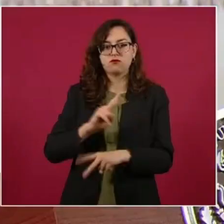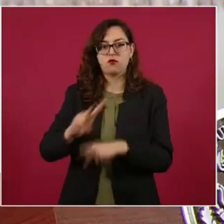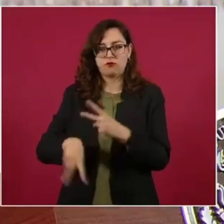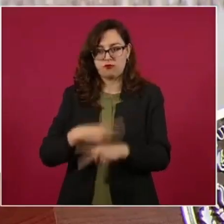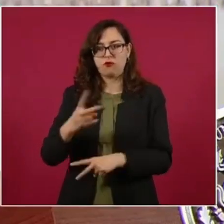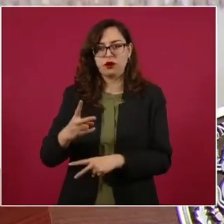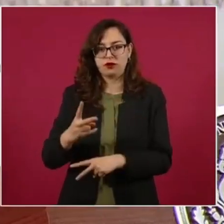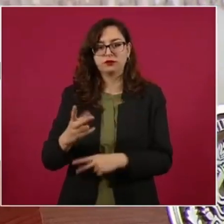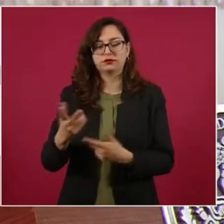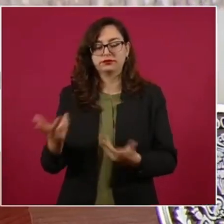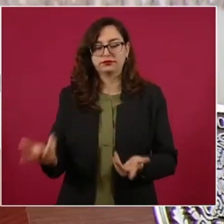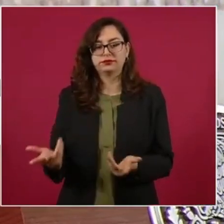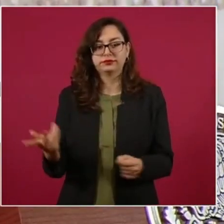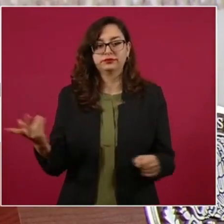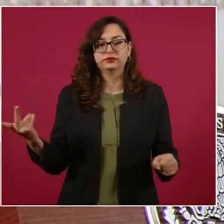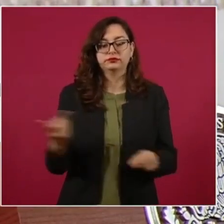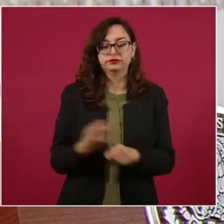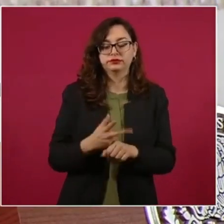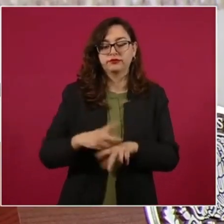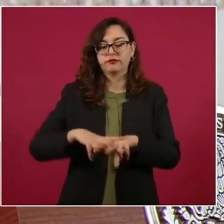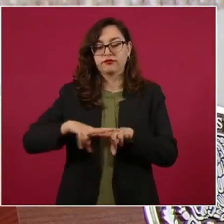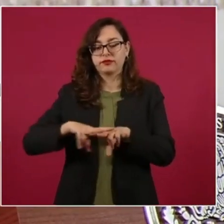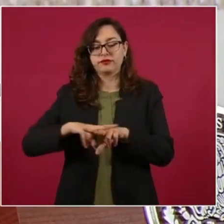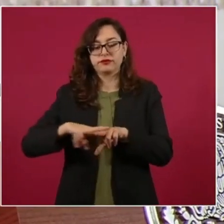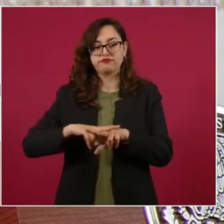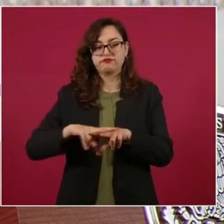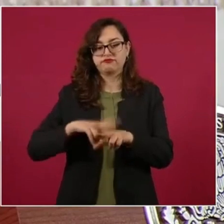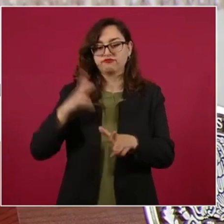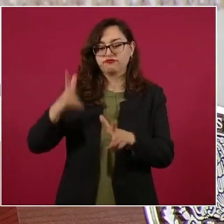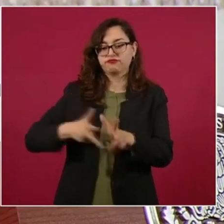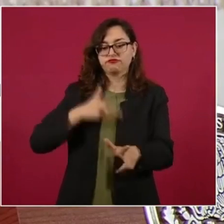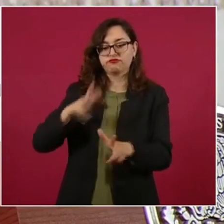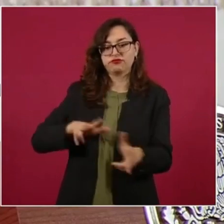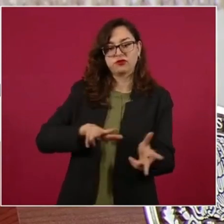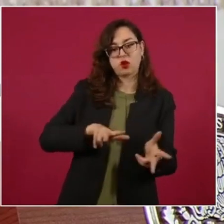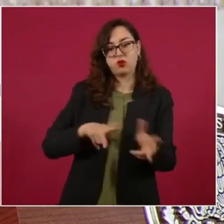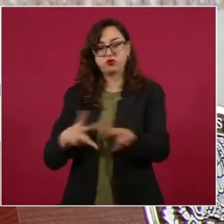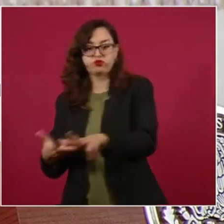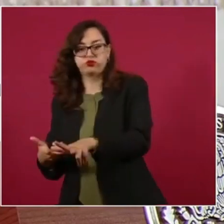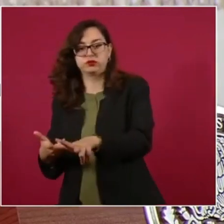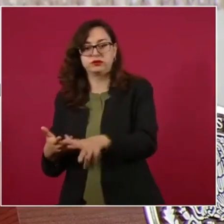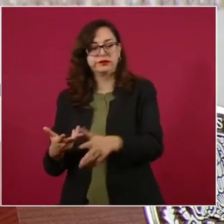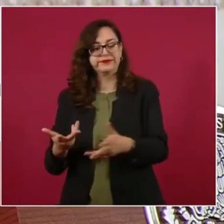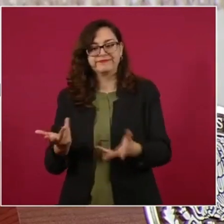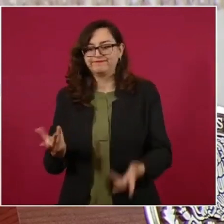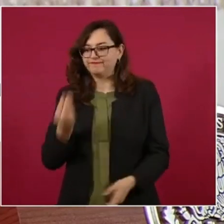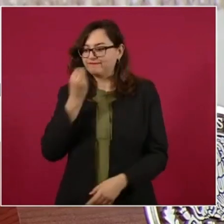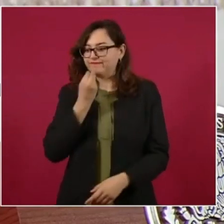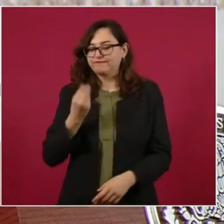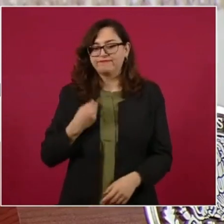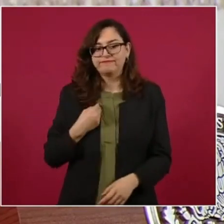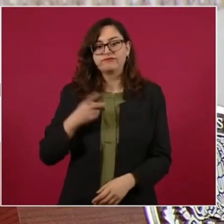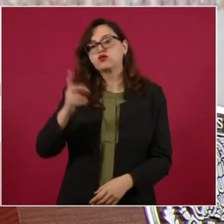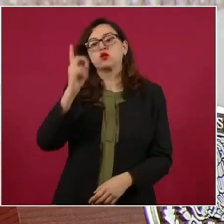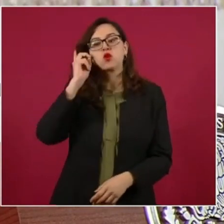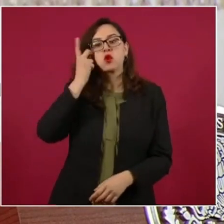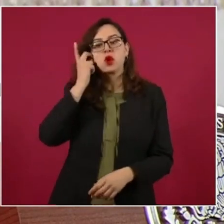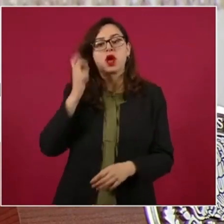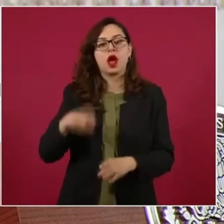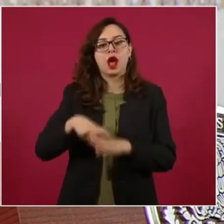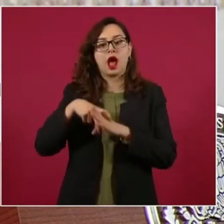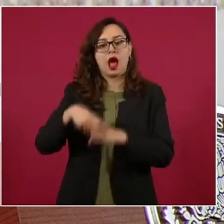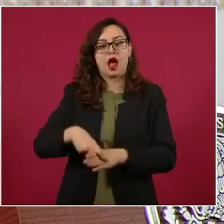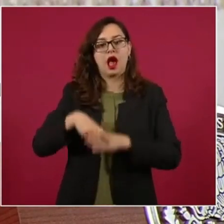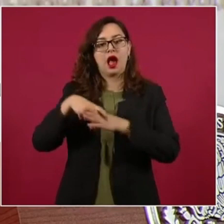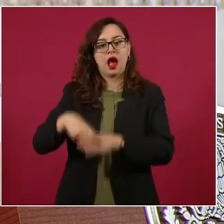y descarrilaron los trenes y tuvieron que seguir a caballo, y por eso se internaron en la